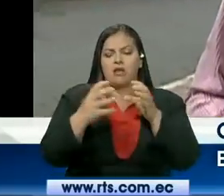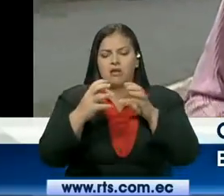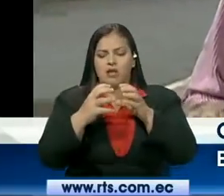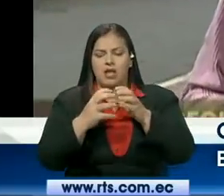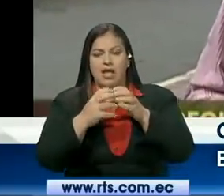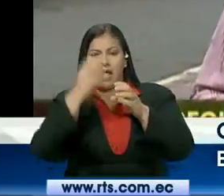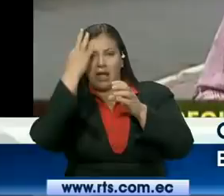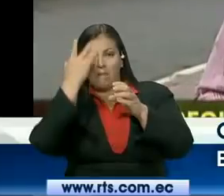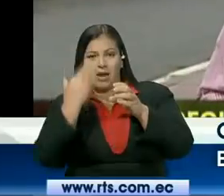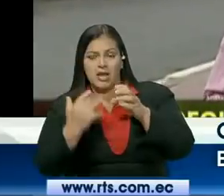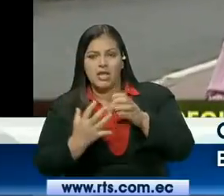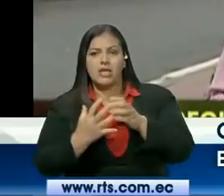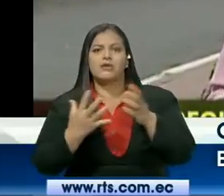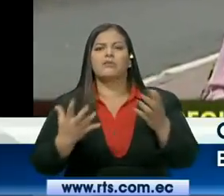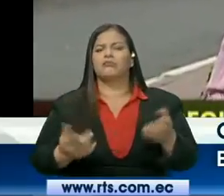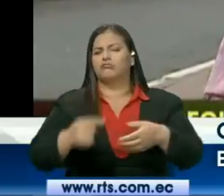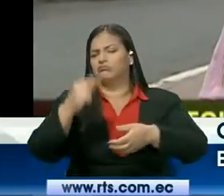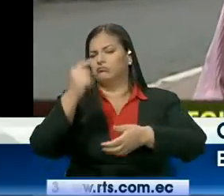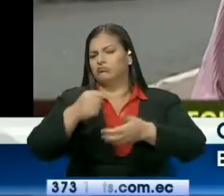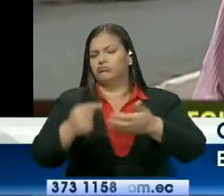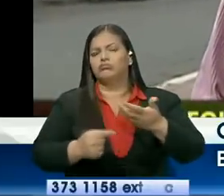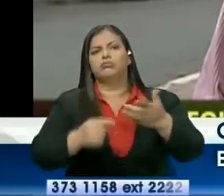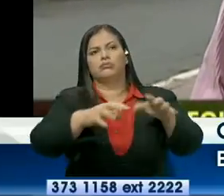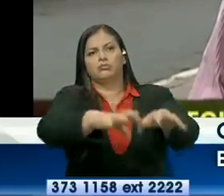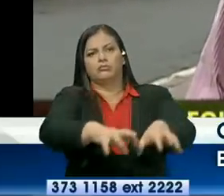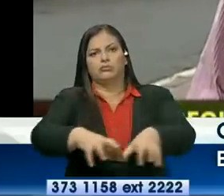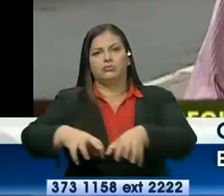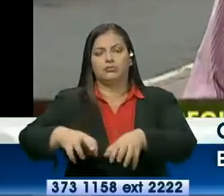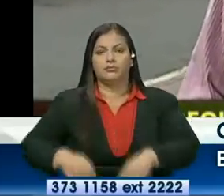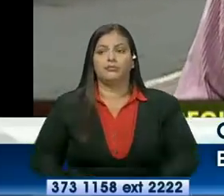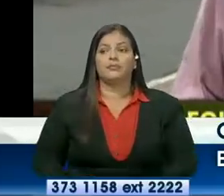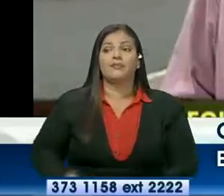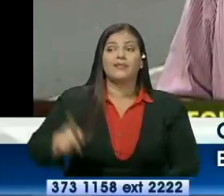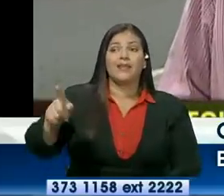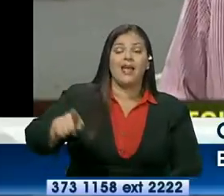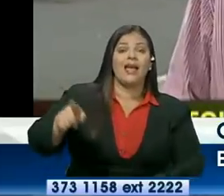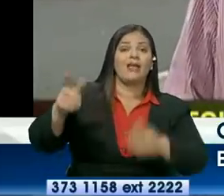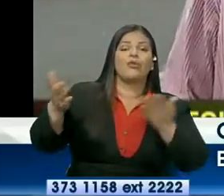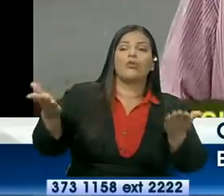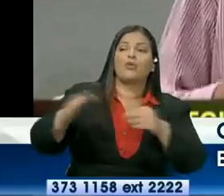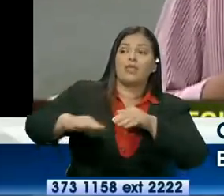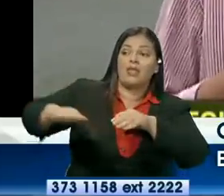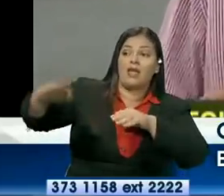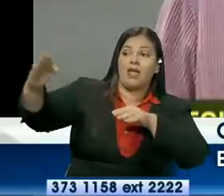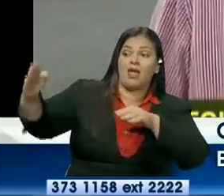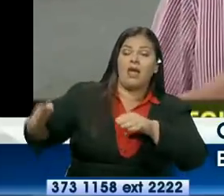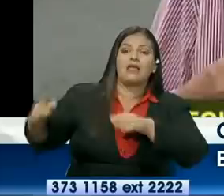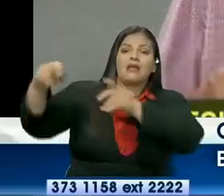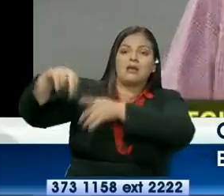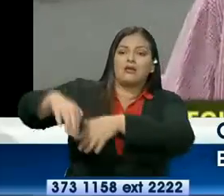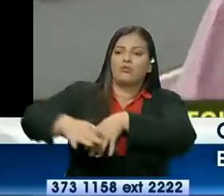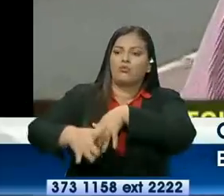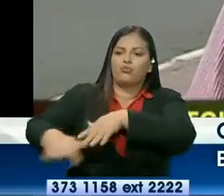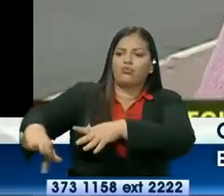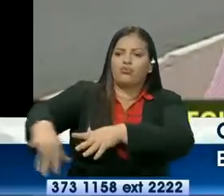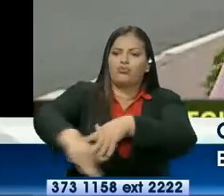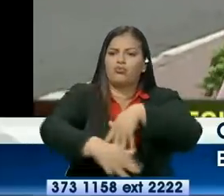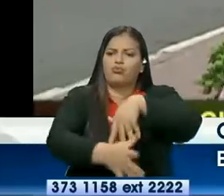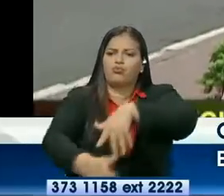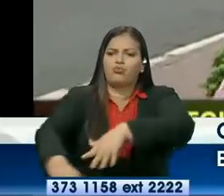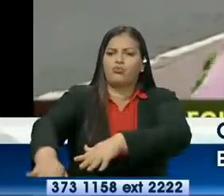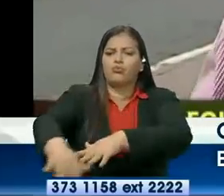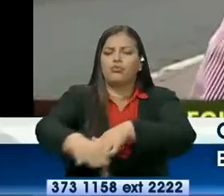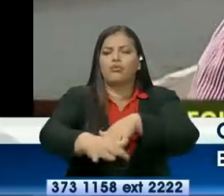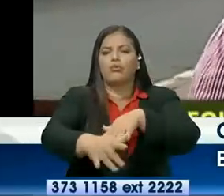ríos, vienen las aguas golpeadas de los cerros y se convierten en aguas mansas, convirtiéndose en aguas cristalinas y